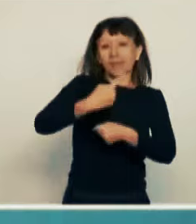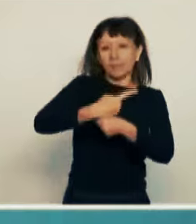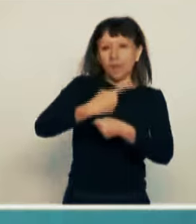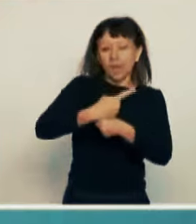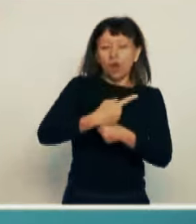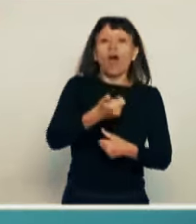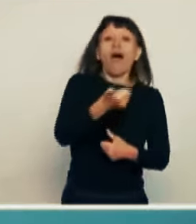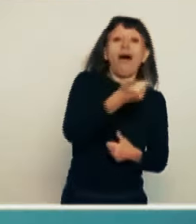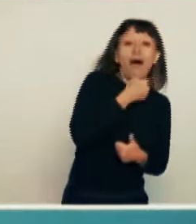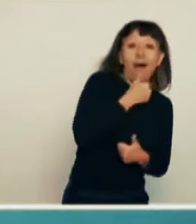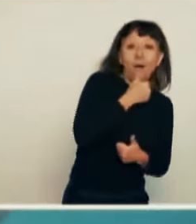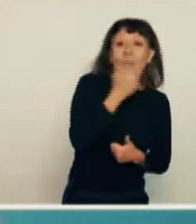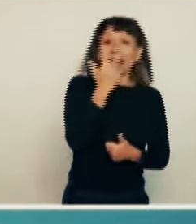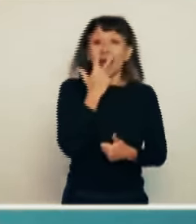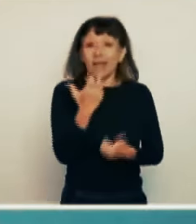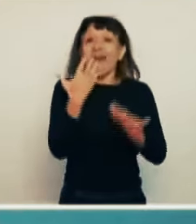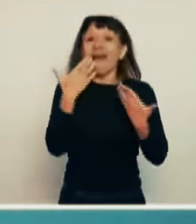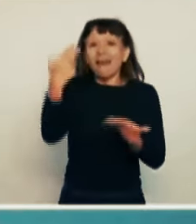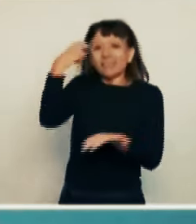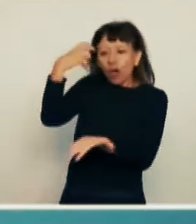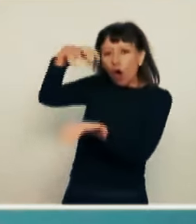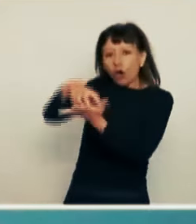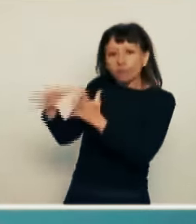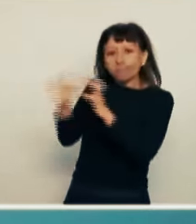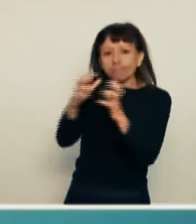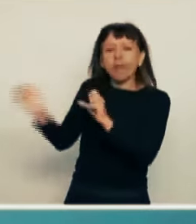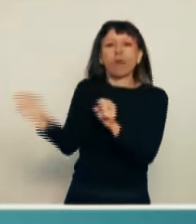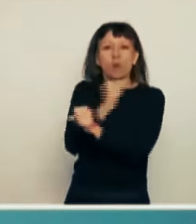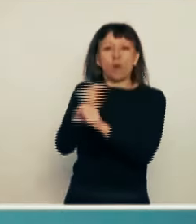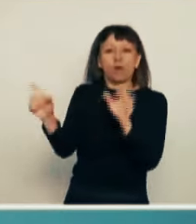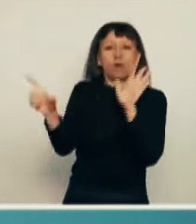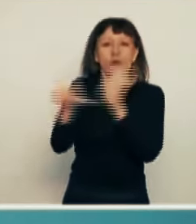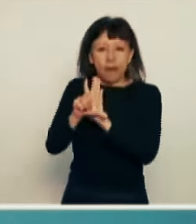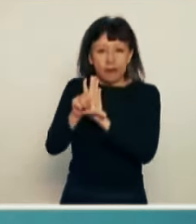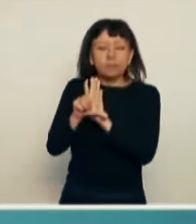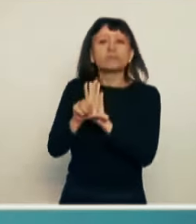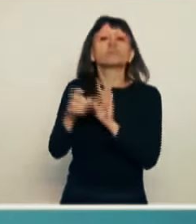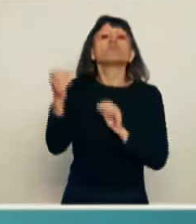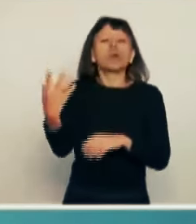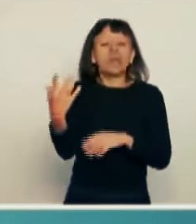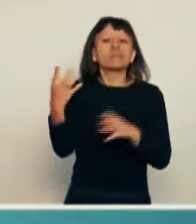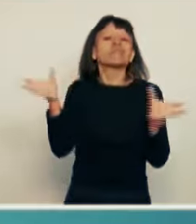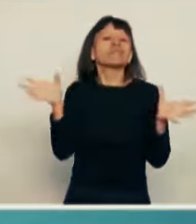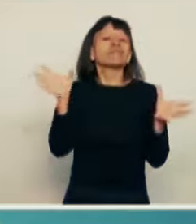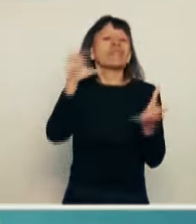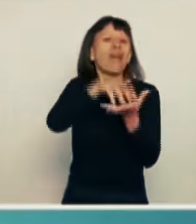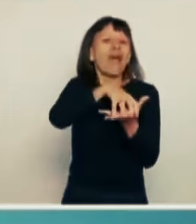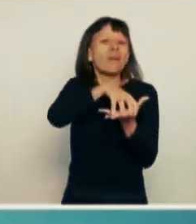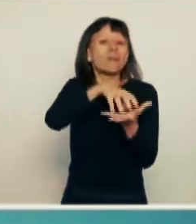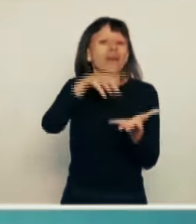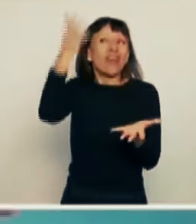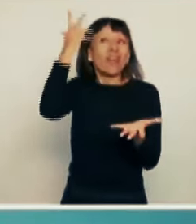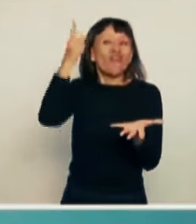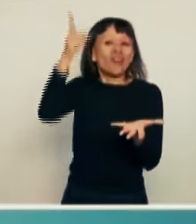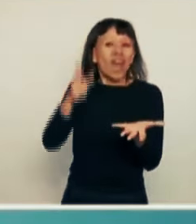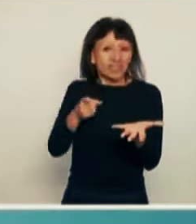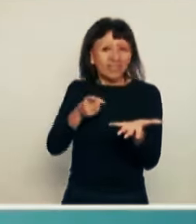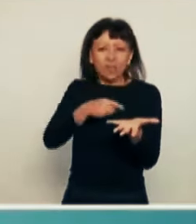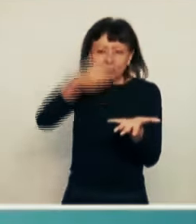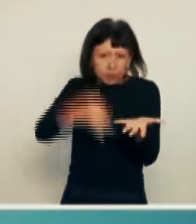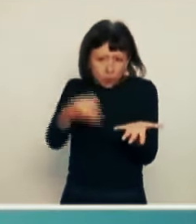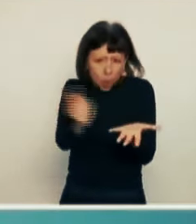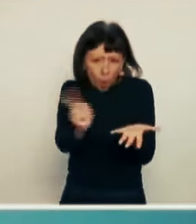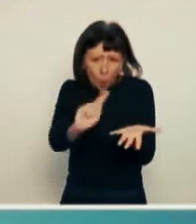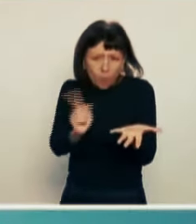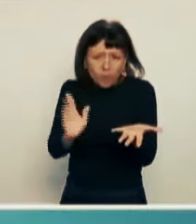y energía a través de una ley del Congreso porque la compañía francesa no cumplía y no había agua en